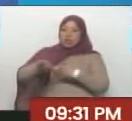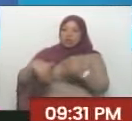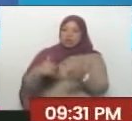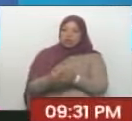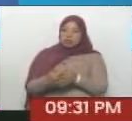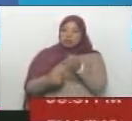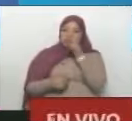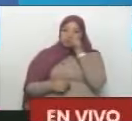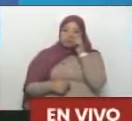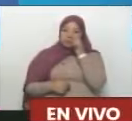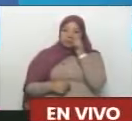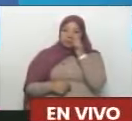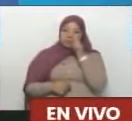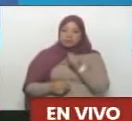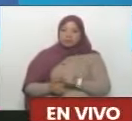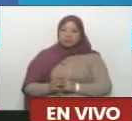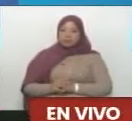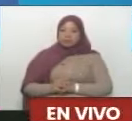nacional.